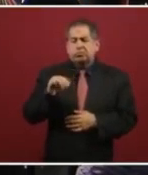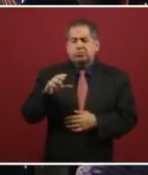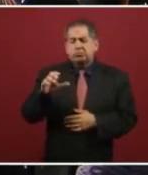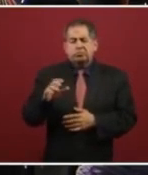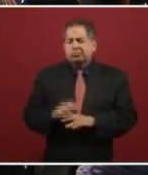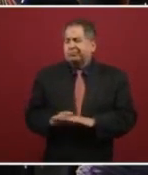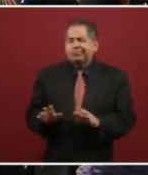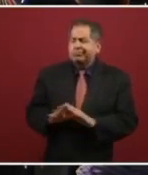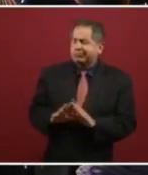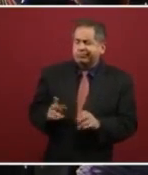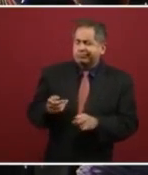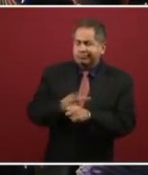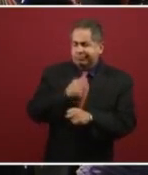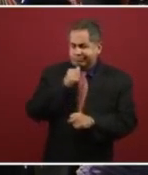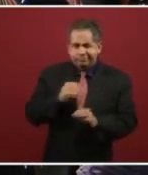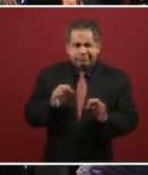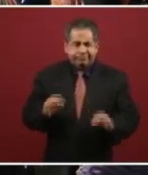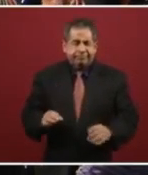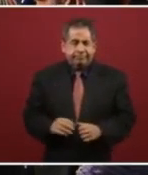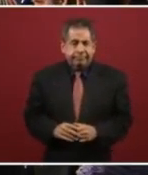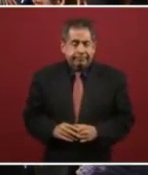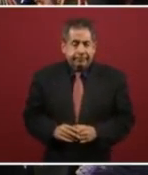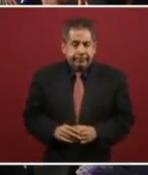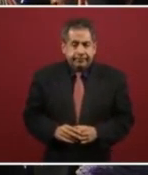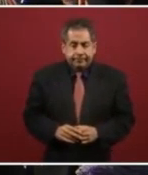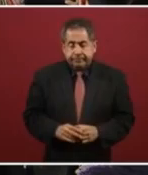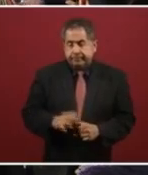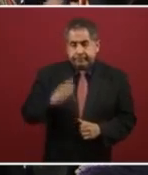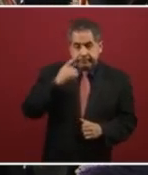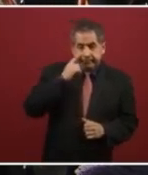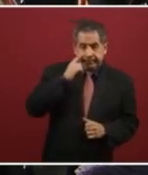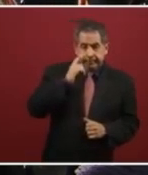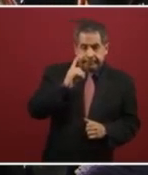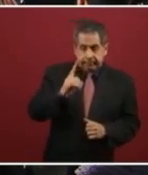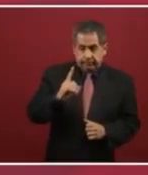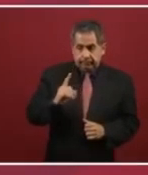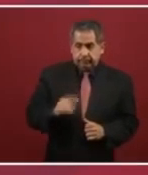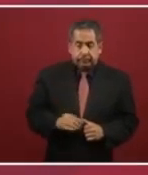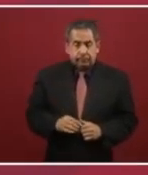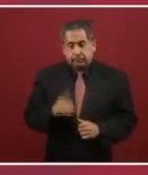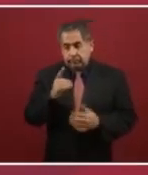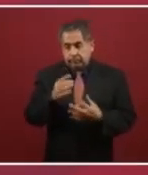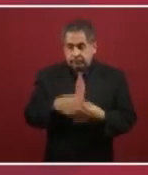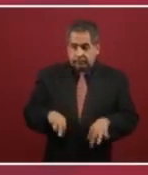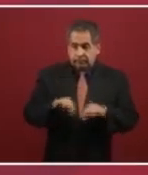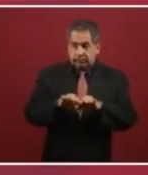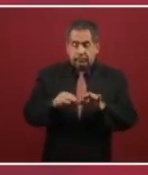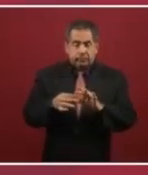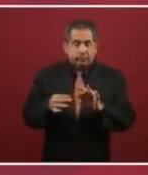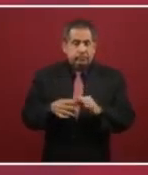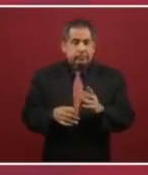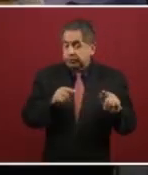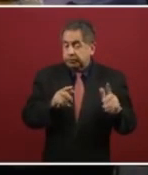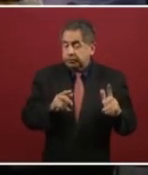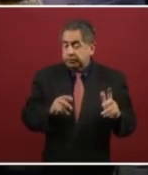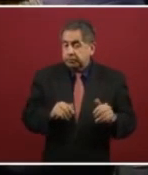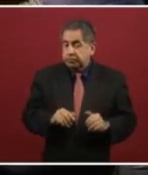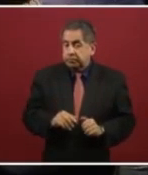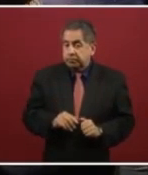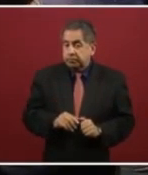corrupción y anunció que pronto dará a conocer los resultados de una investigación de malversación de fondos del sector turístico